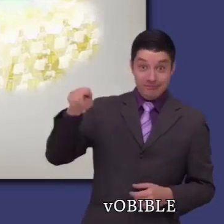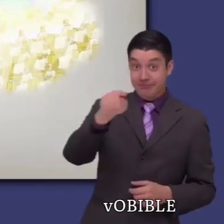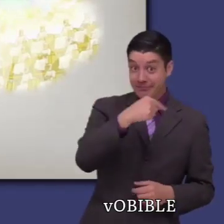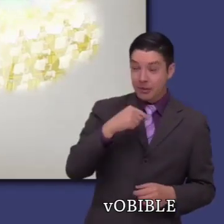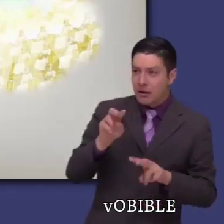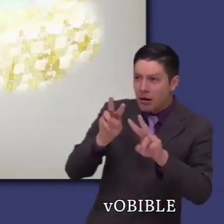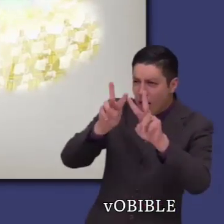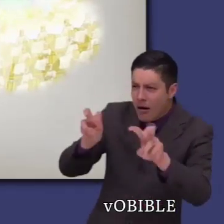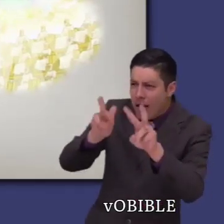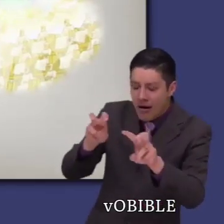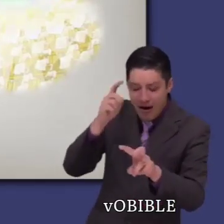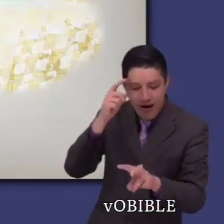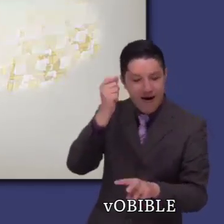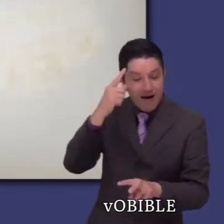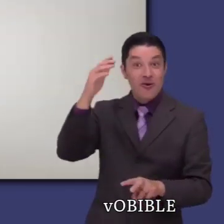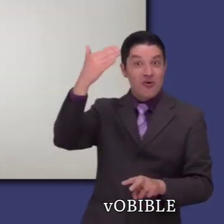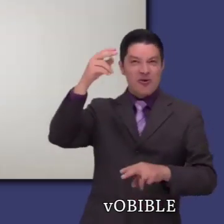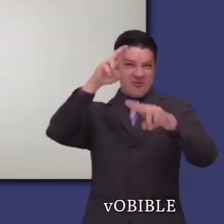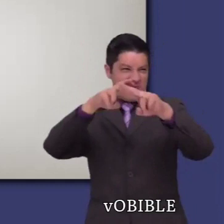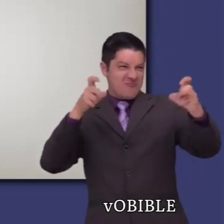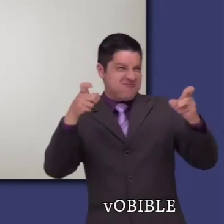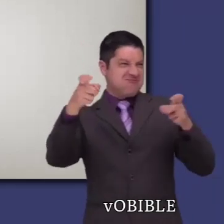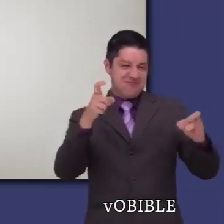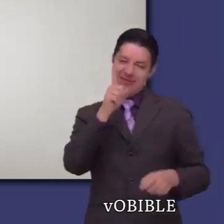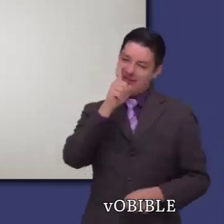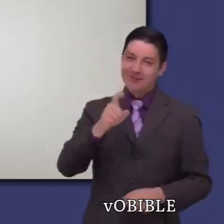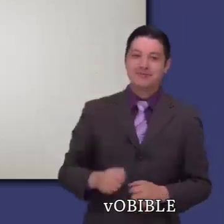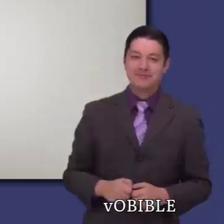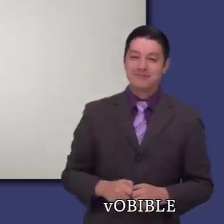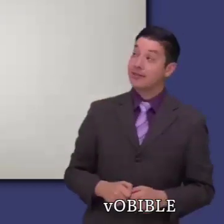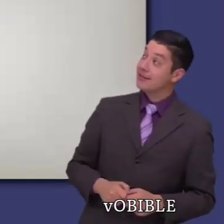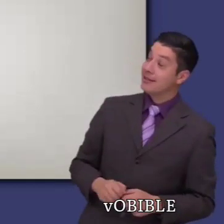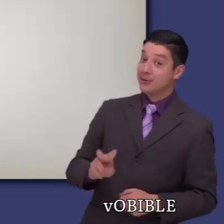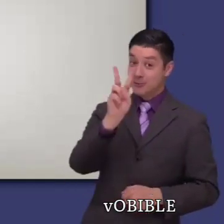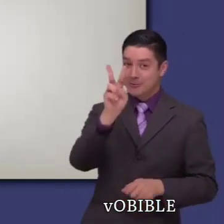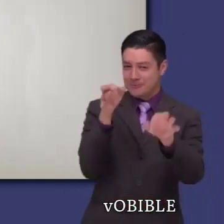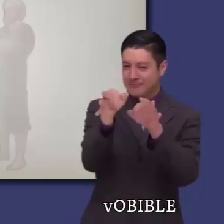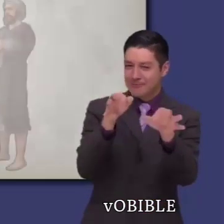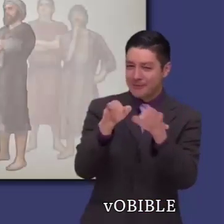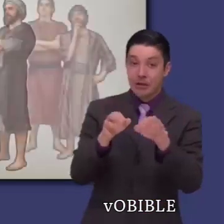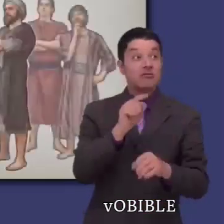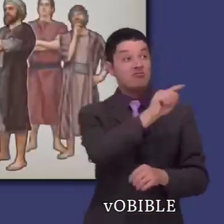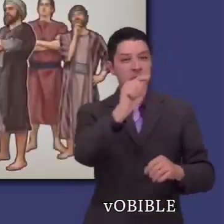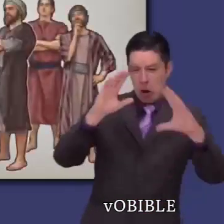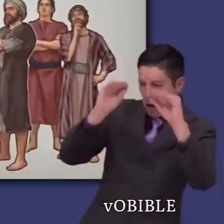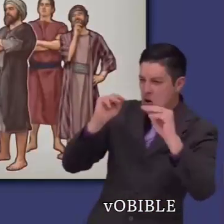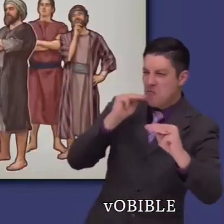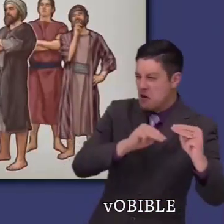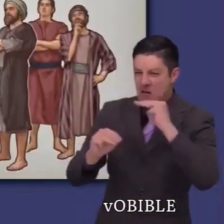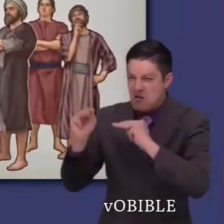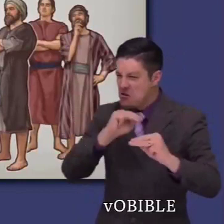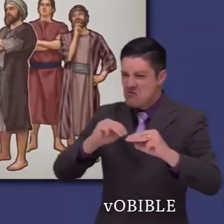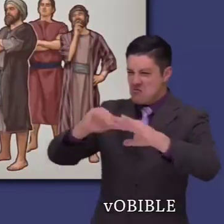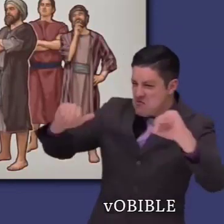lámpara que brilla en un lugar oscuro. En el capítulo 2, Pedro nos advierte que aparecerían falsos maestros